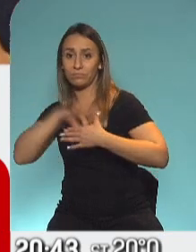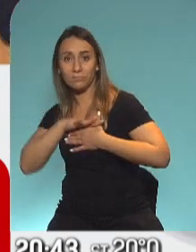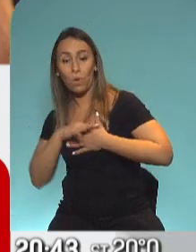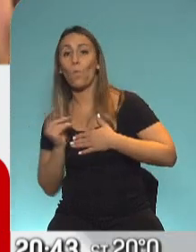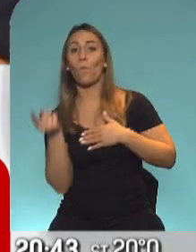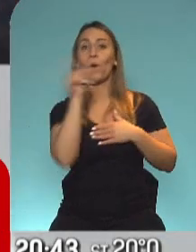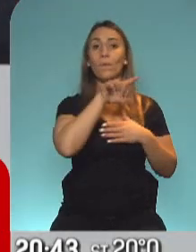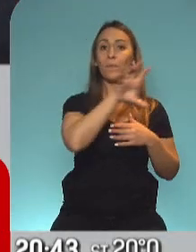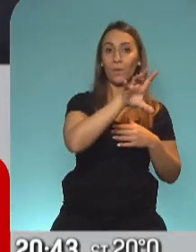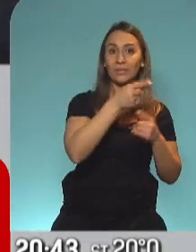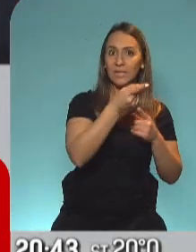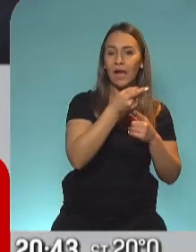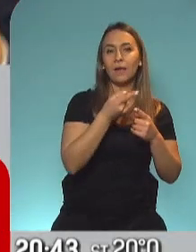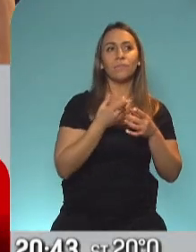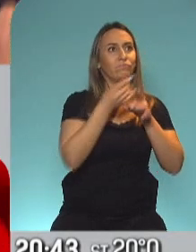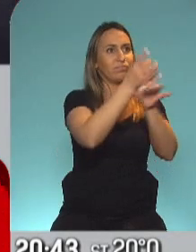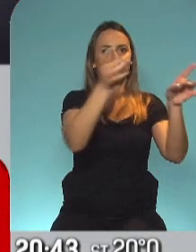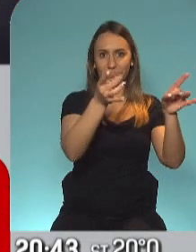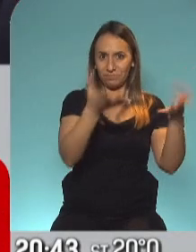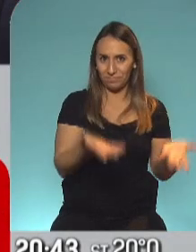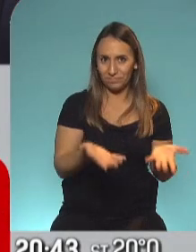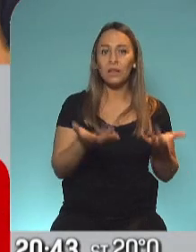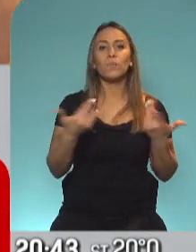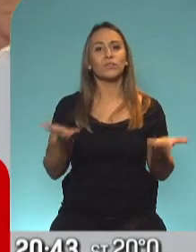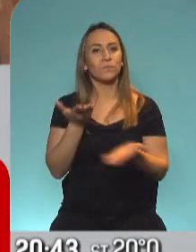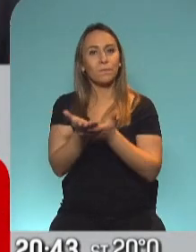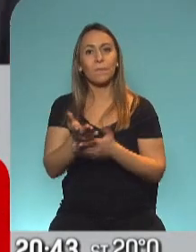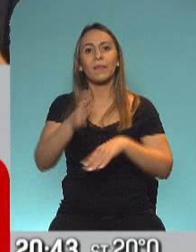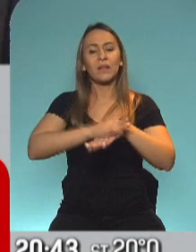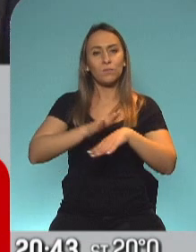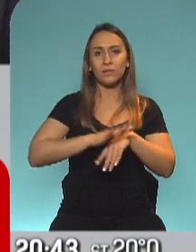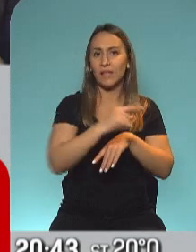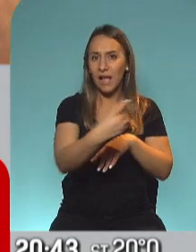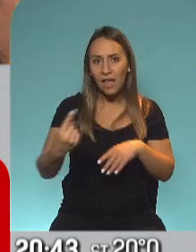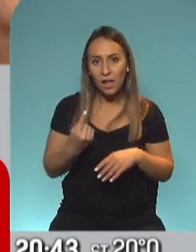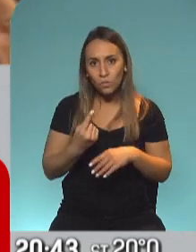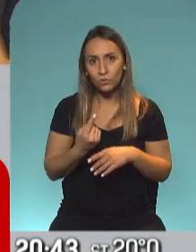que, digo, lo que uno está tratando de apelar es a la responsabilidad individual. En el transporte de